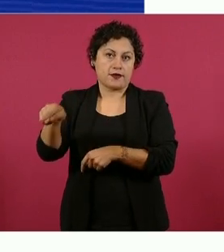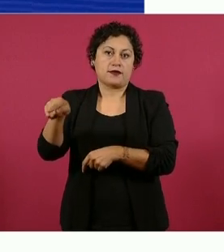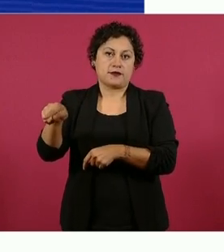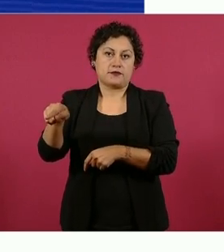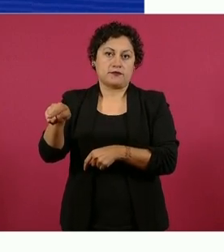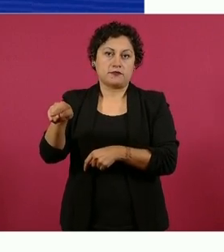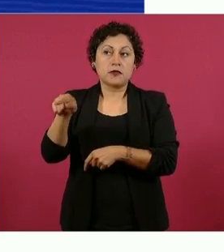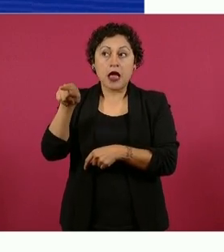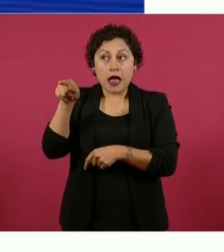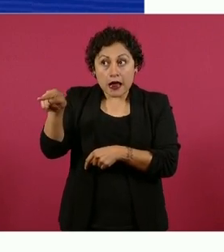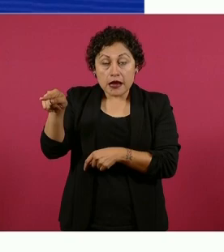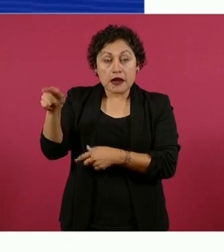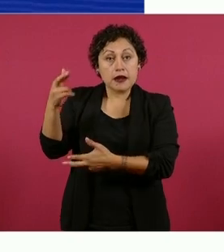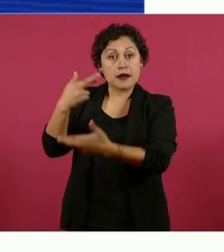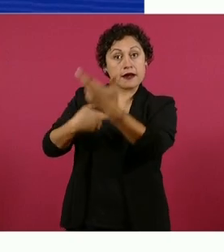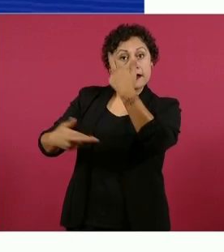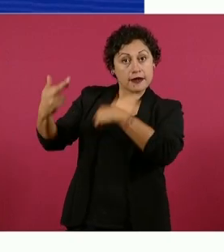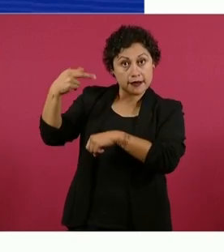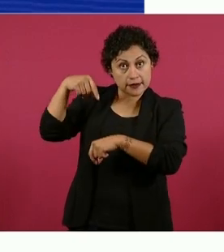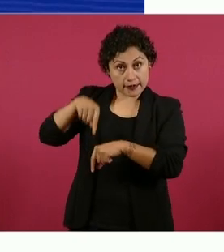siempre lo hacemos,